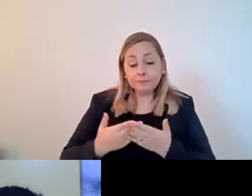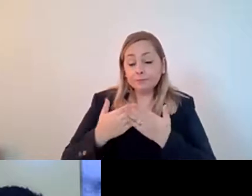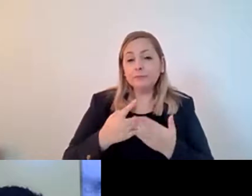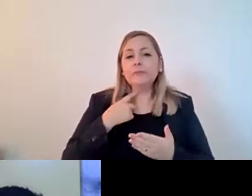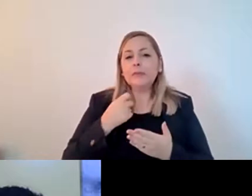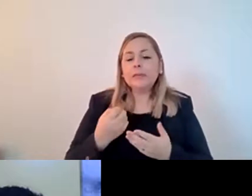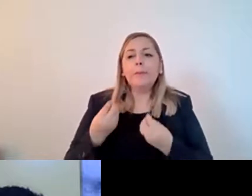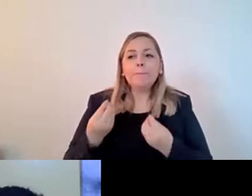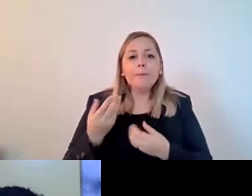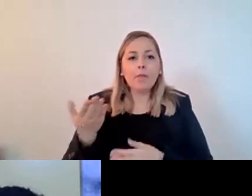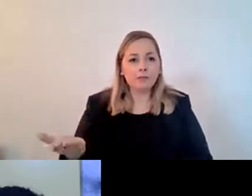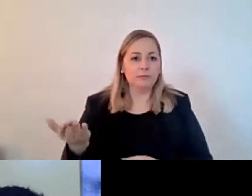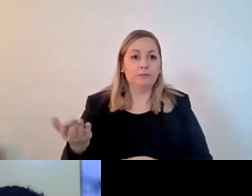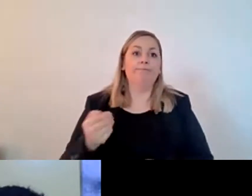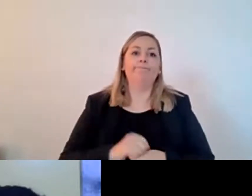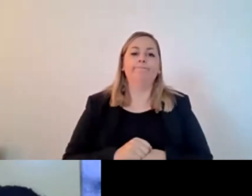lo que le está pasando.